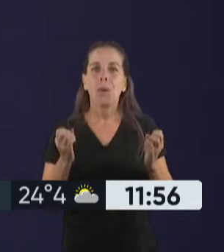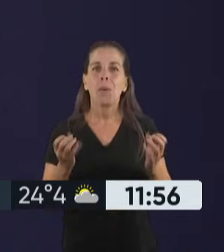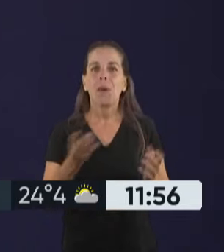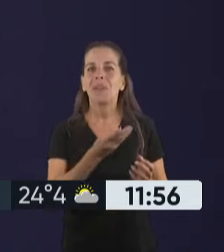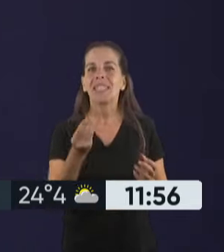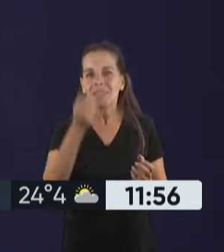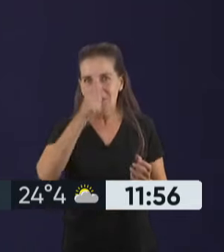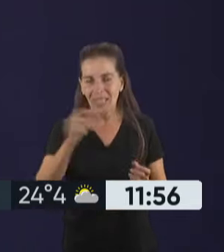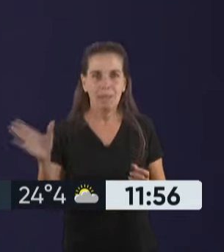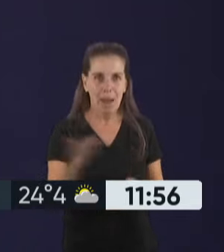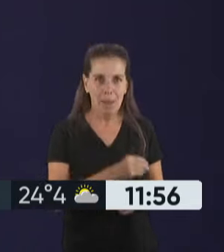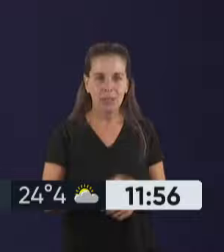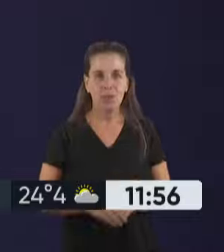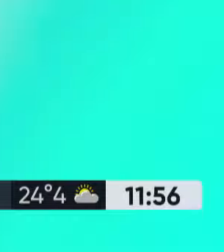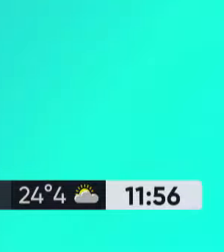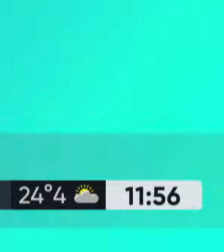semana para